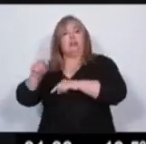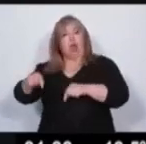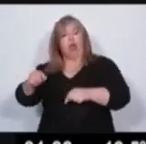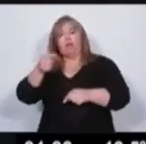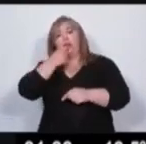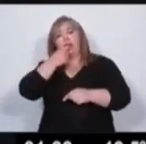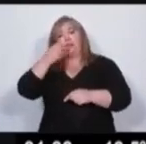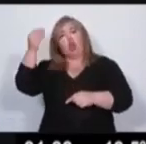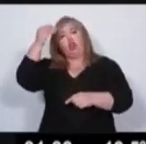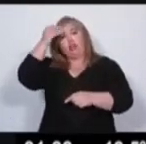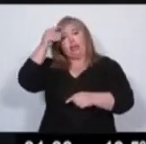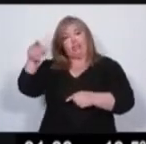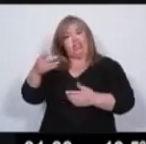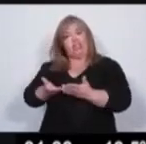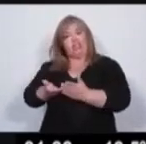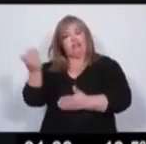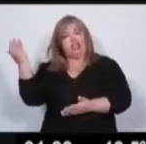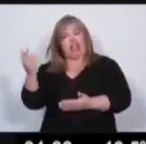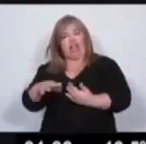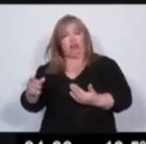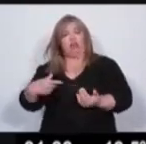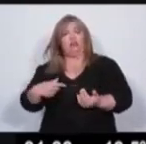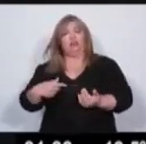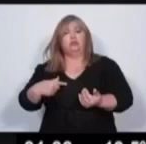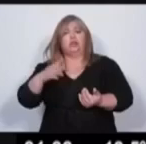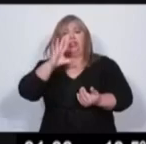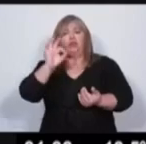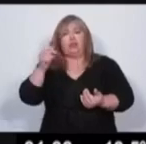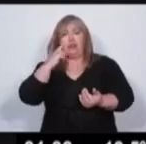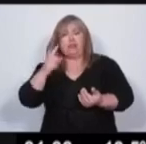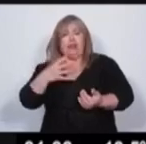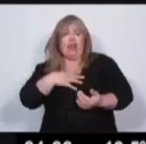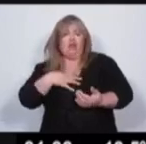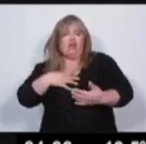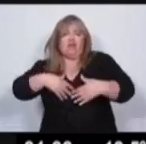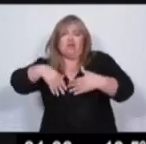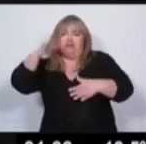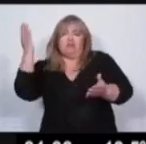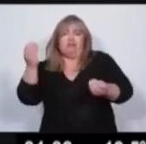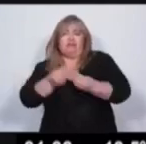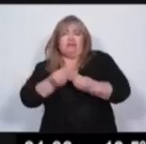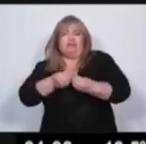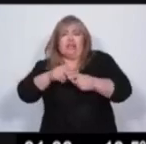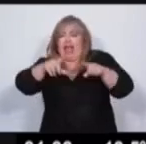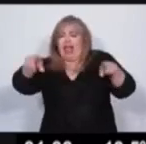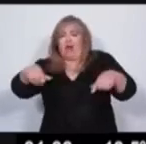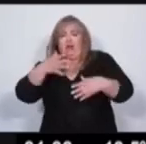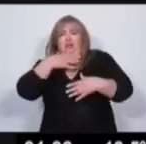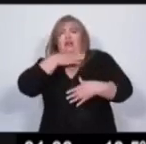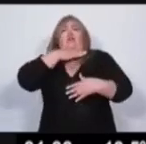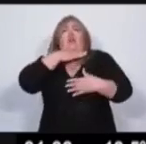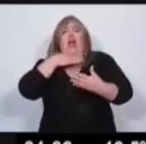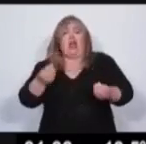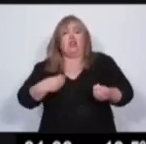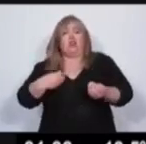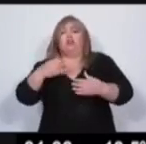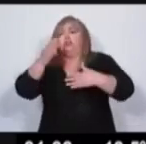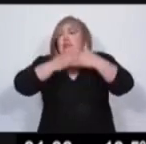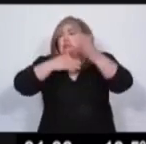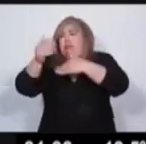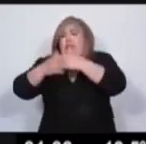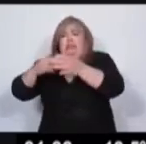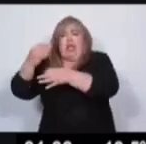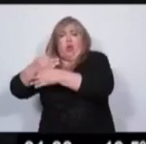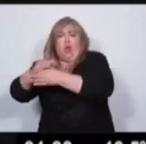cincuenta alumnos por aula una barbaridad hay que hacer escuelas condiciones dignas de trabajo y también quiero hablar